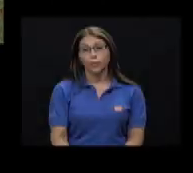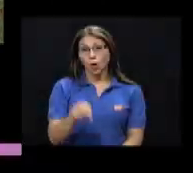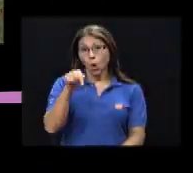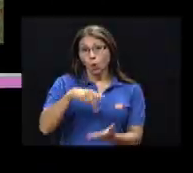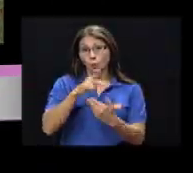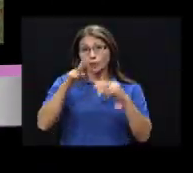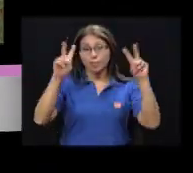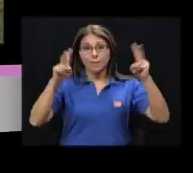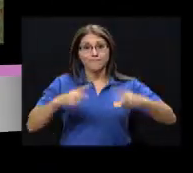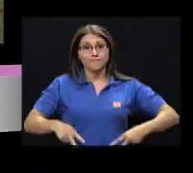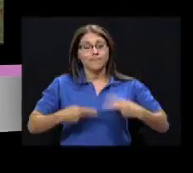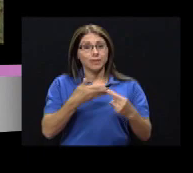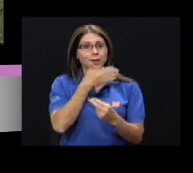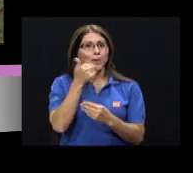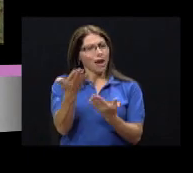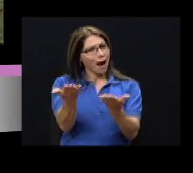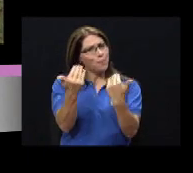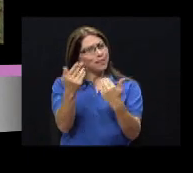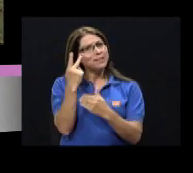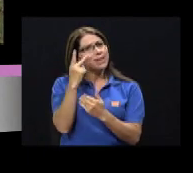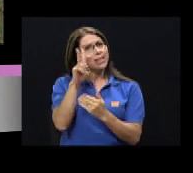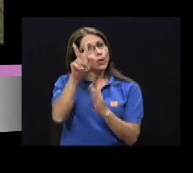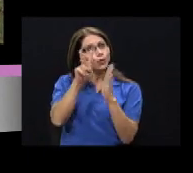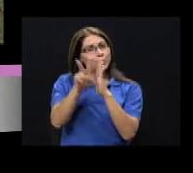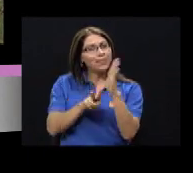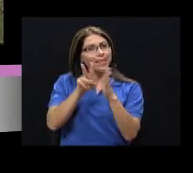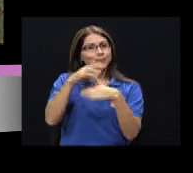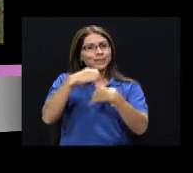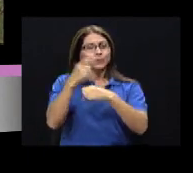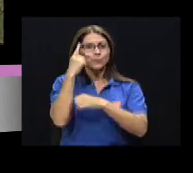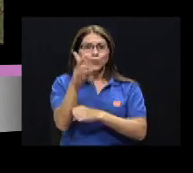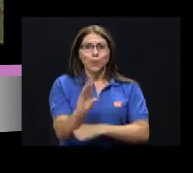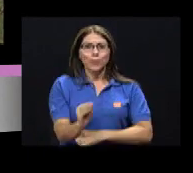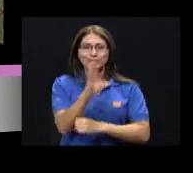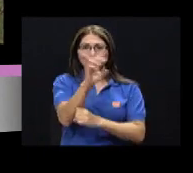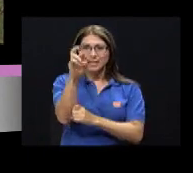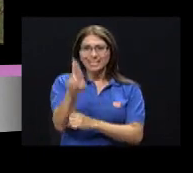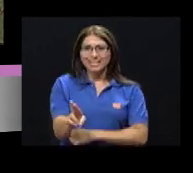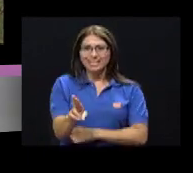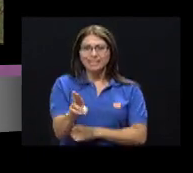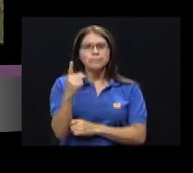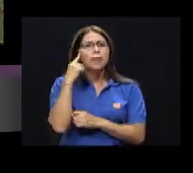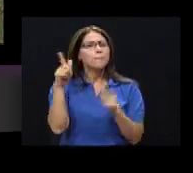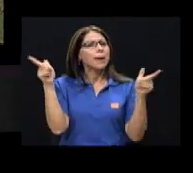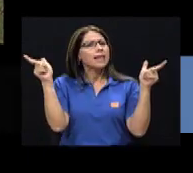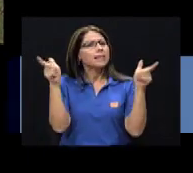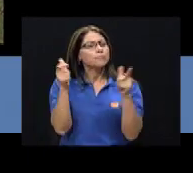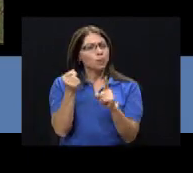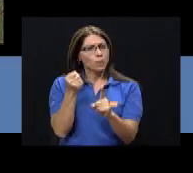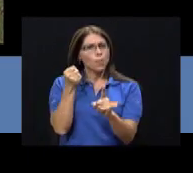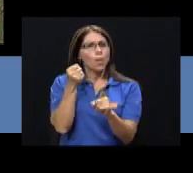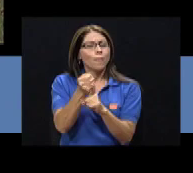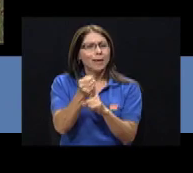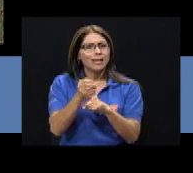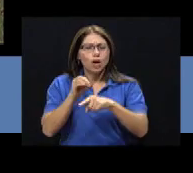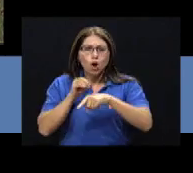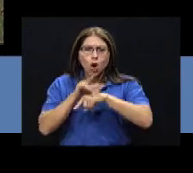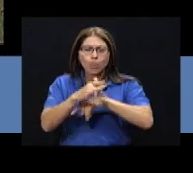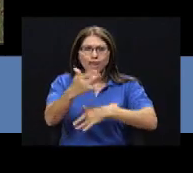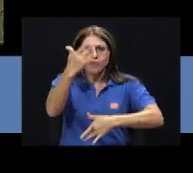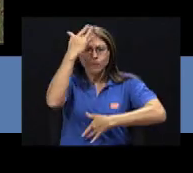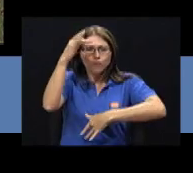Hoy en Vivir Mejor, acompáñenos a observar dos videos realizados por jóvenes costarricenses para disminuir el impacto y el contagio